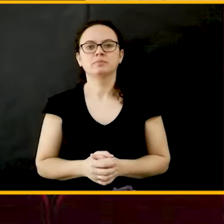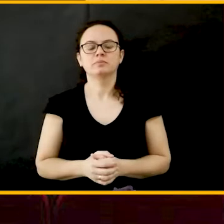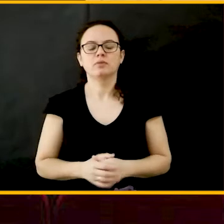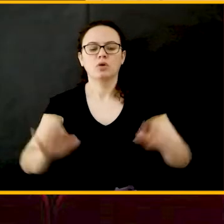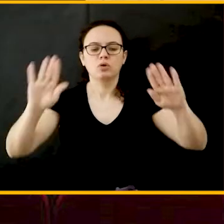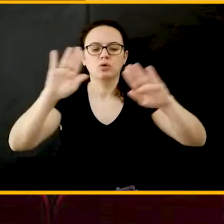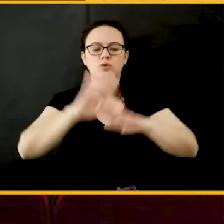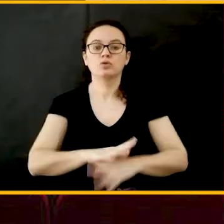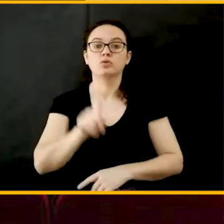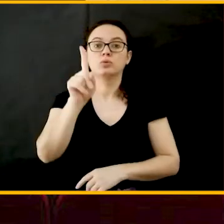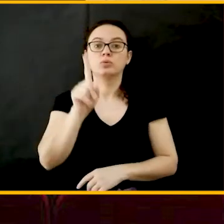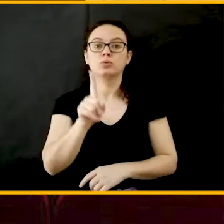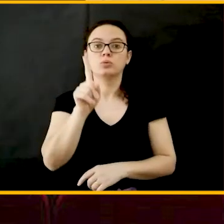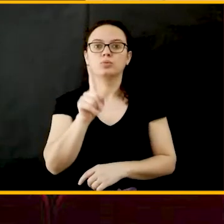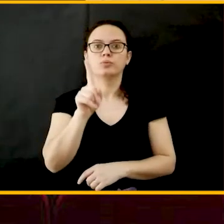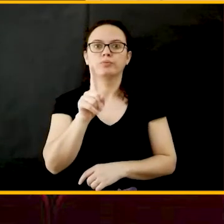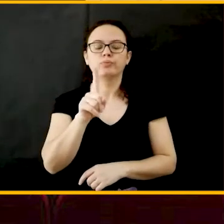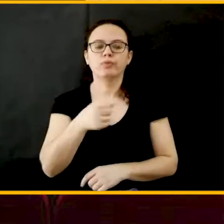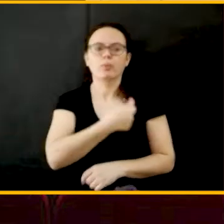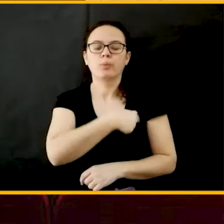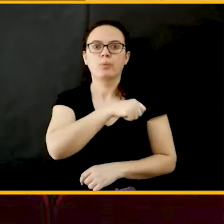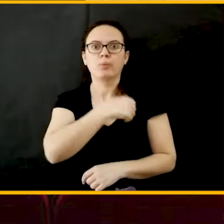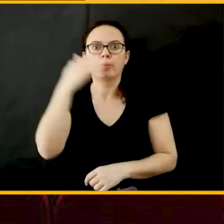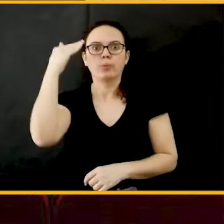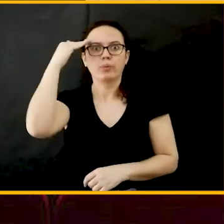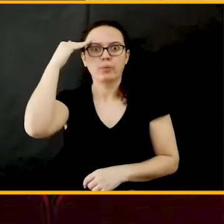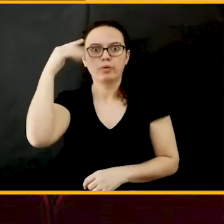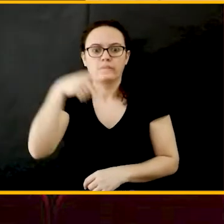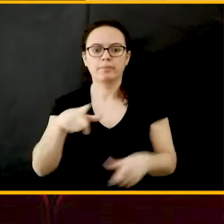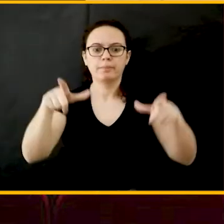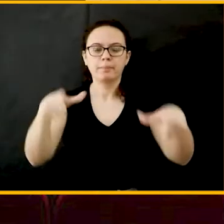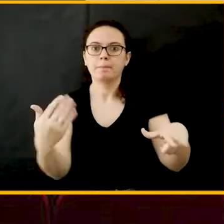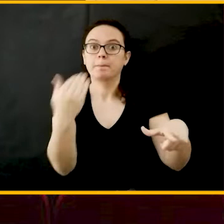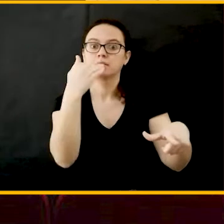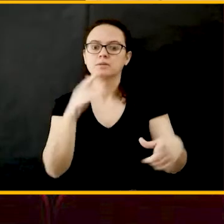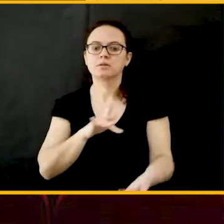Noche 1. Los guardas llegan a la pizzería.